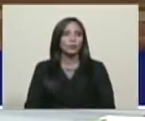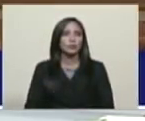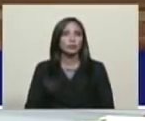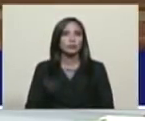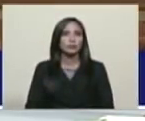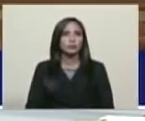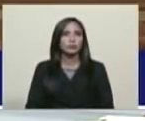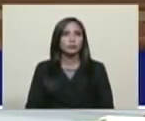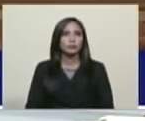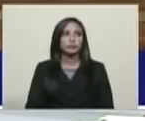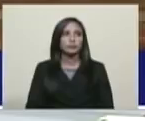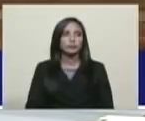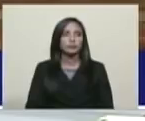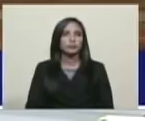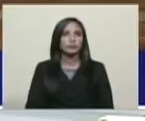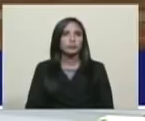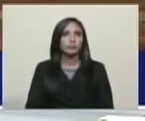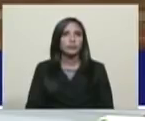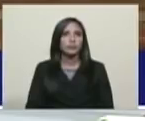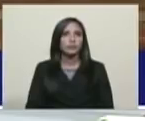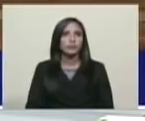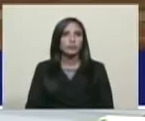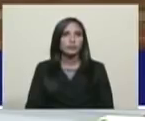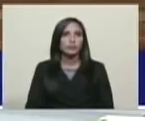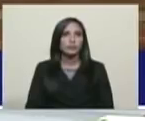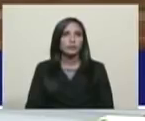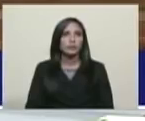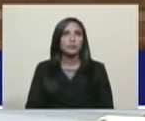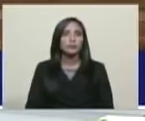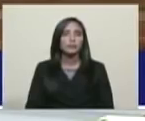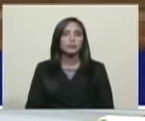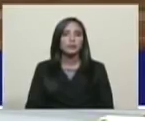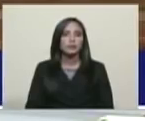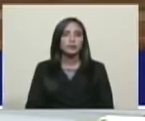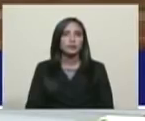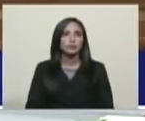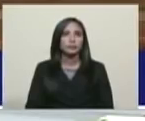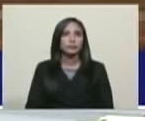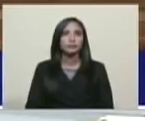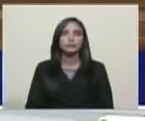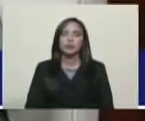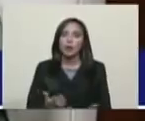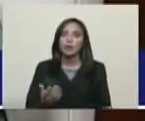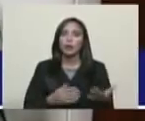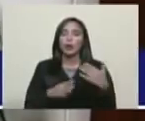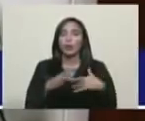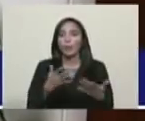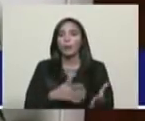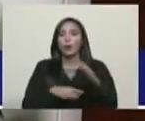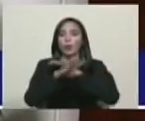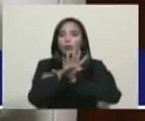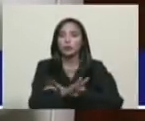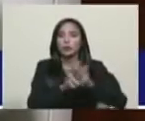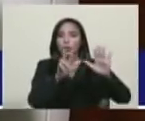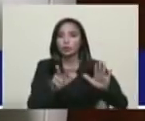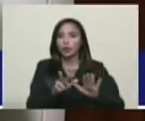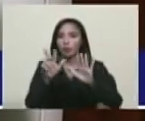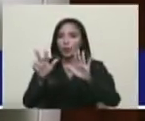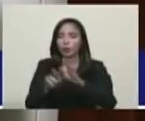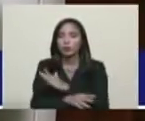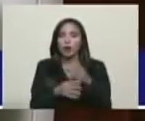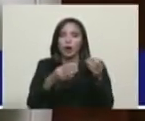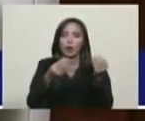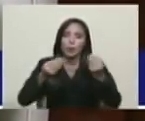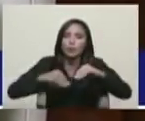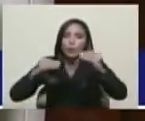los minerales preciosos. Fíjense ustedes, esto es tan importante. De estos 488 son alianzas